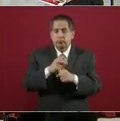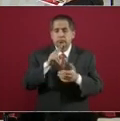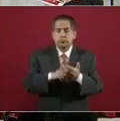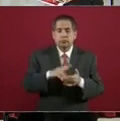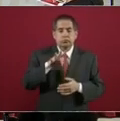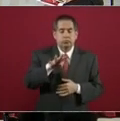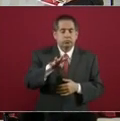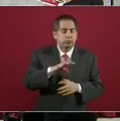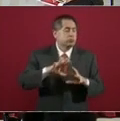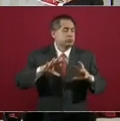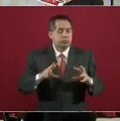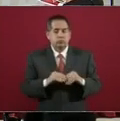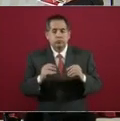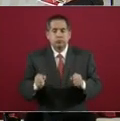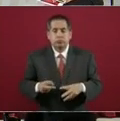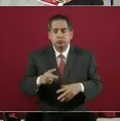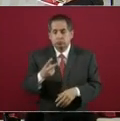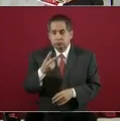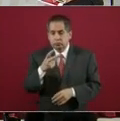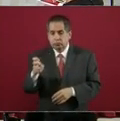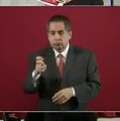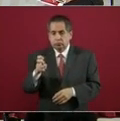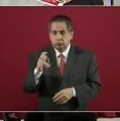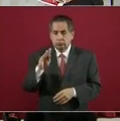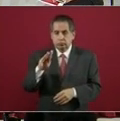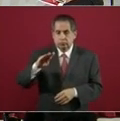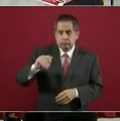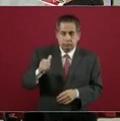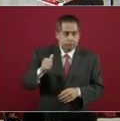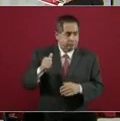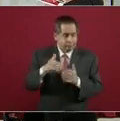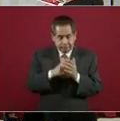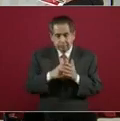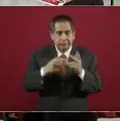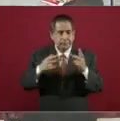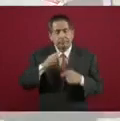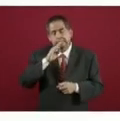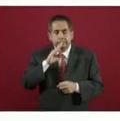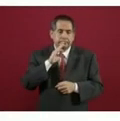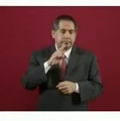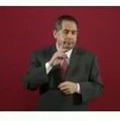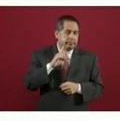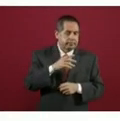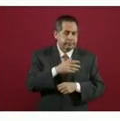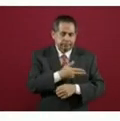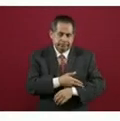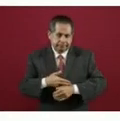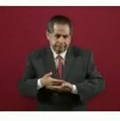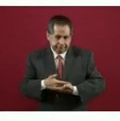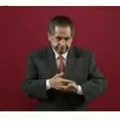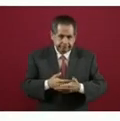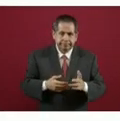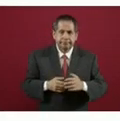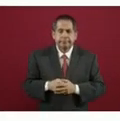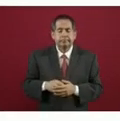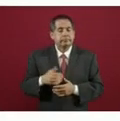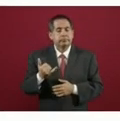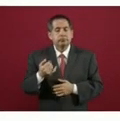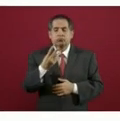estamos hablando de 296,000 madres de familia y eh